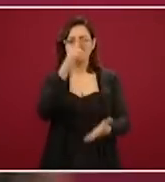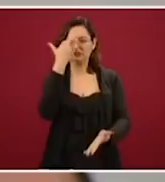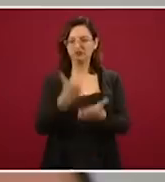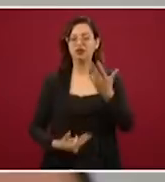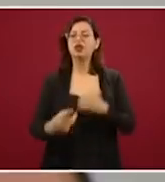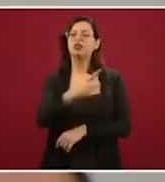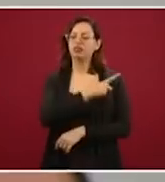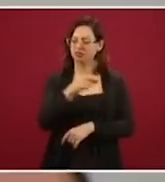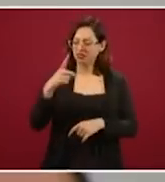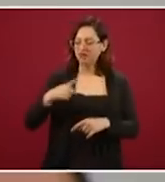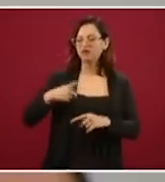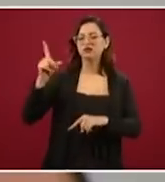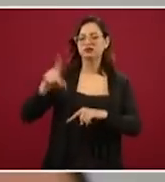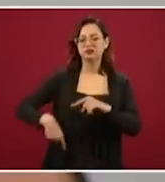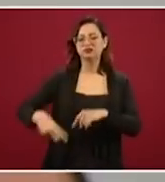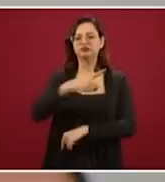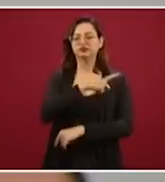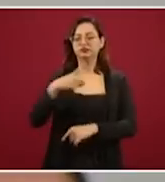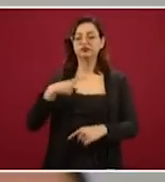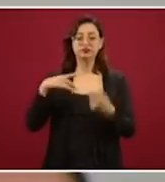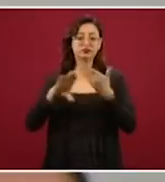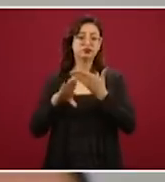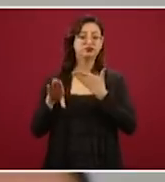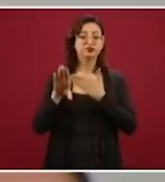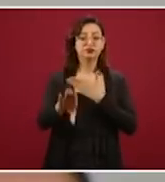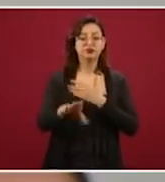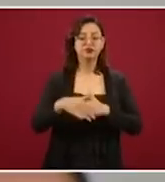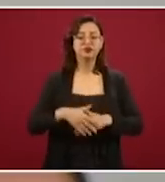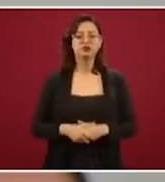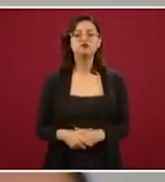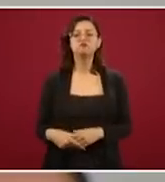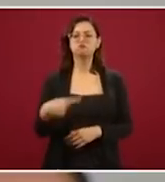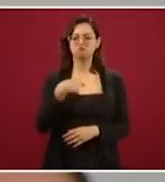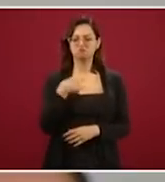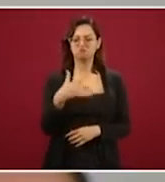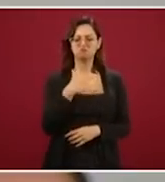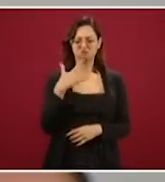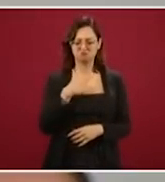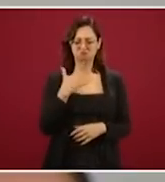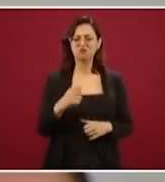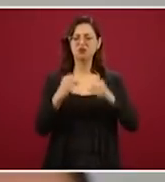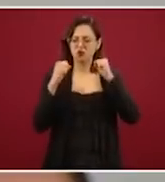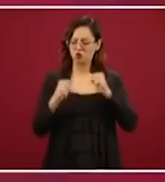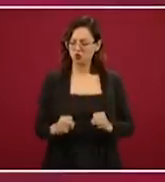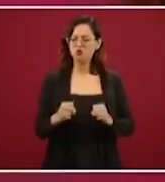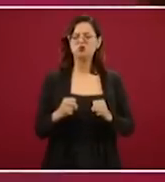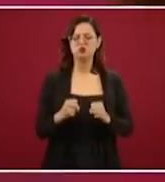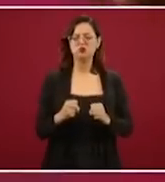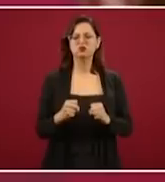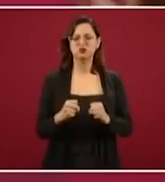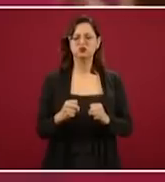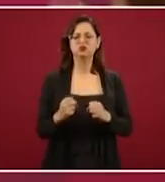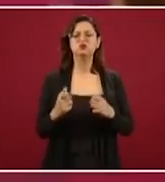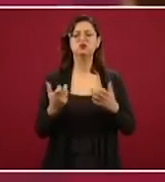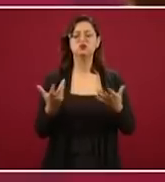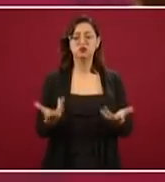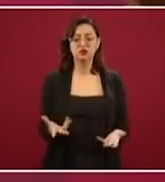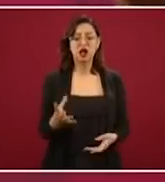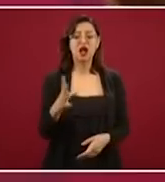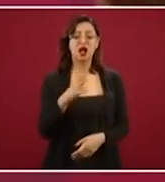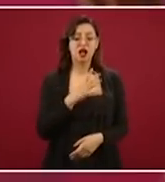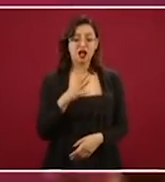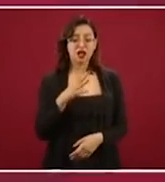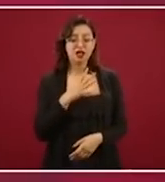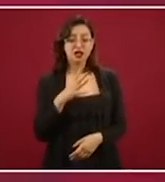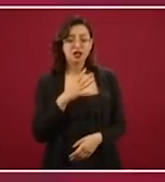combatidos. Y no tengo duda de que, así como existe